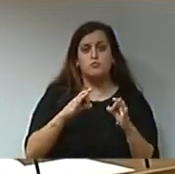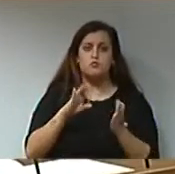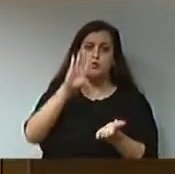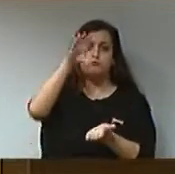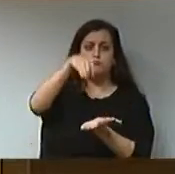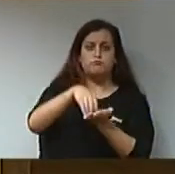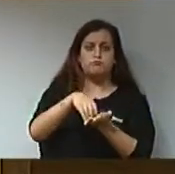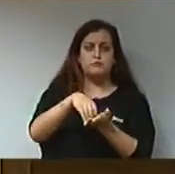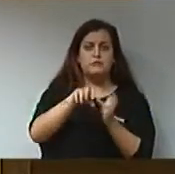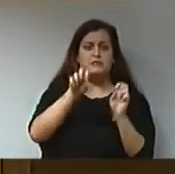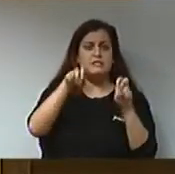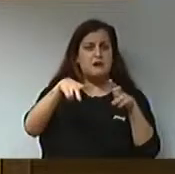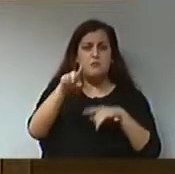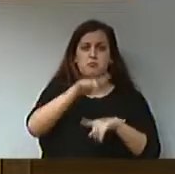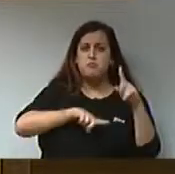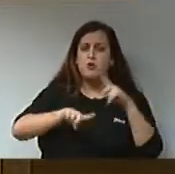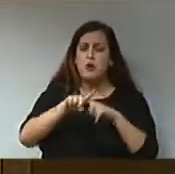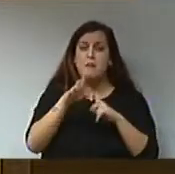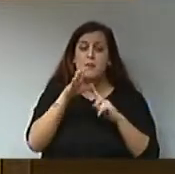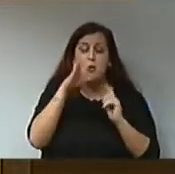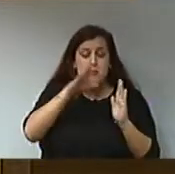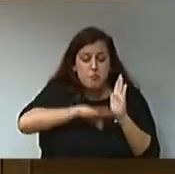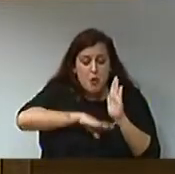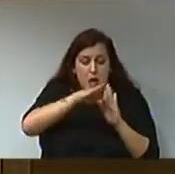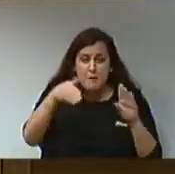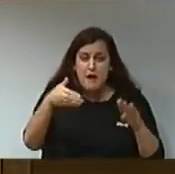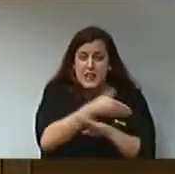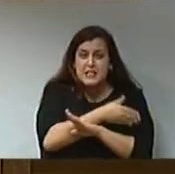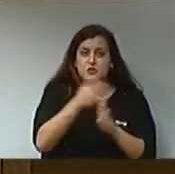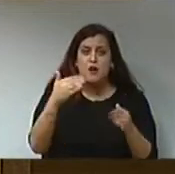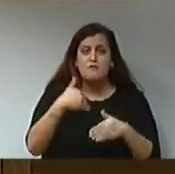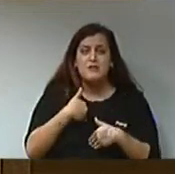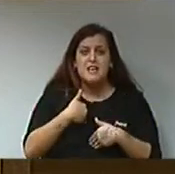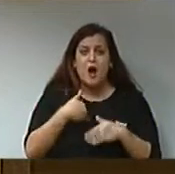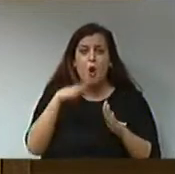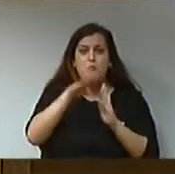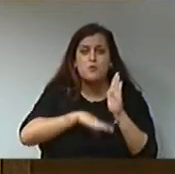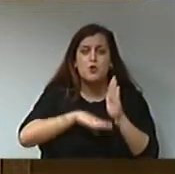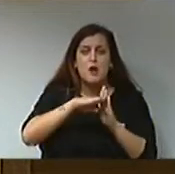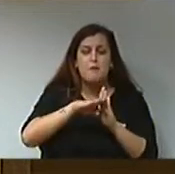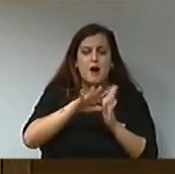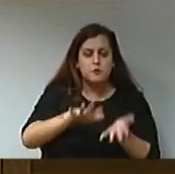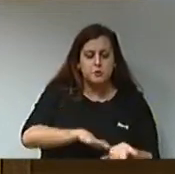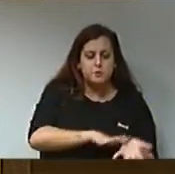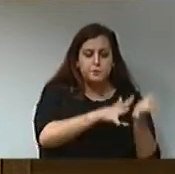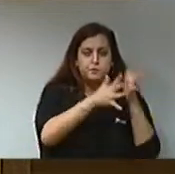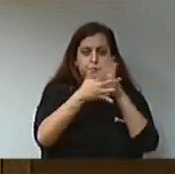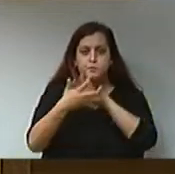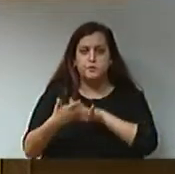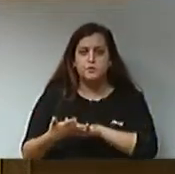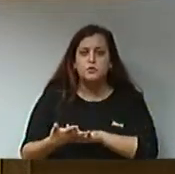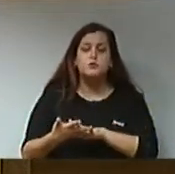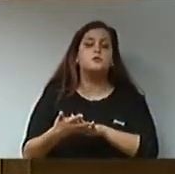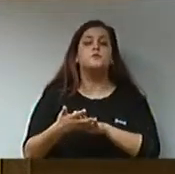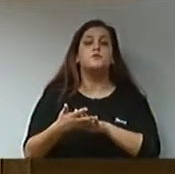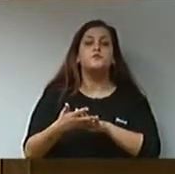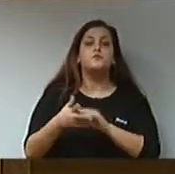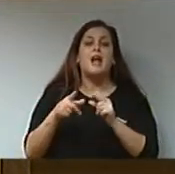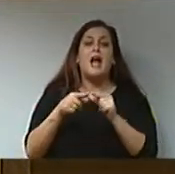sin contingut, sin programa. No había programa. Y finalmente, de una cosa que no había programa, hemos conseguido hacer un CaixaForum de una